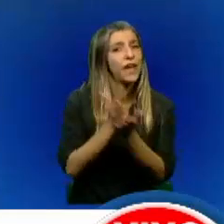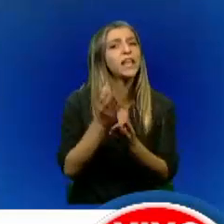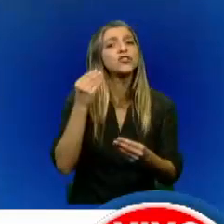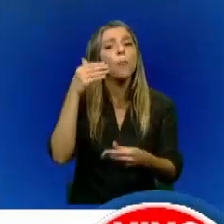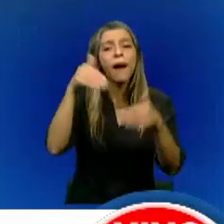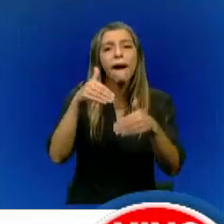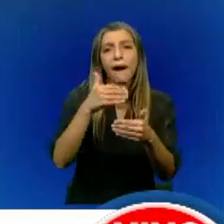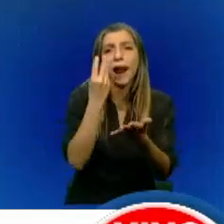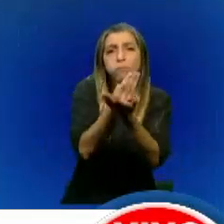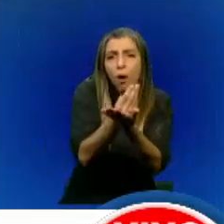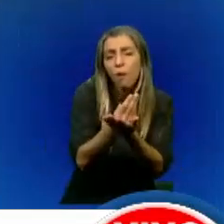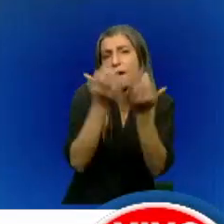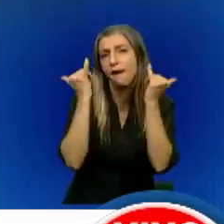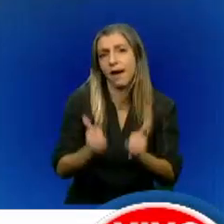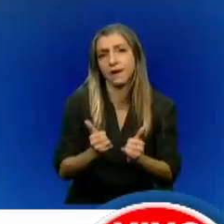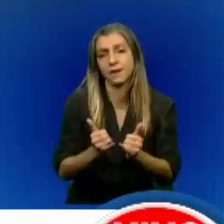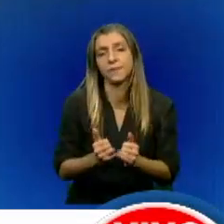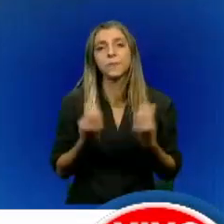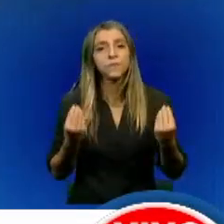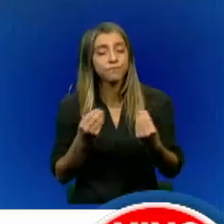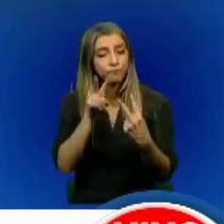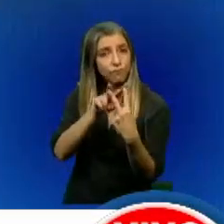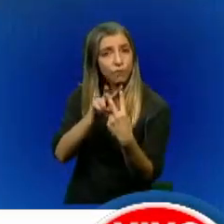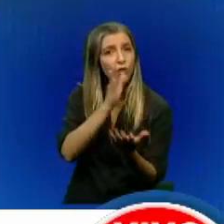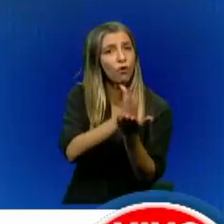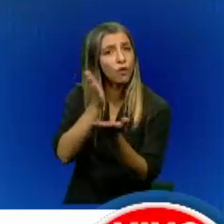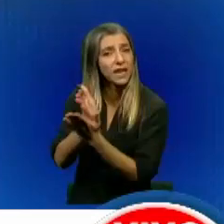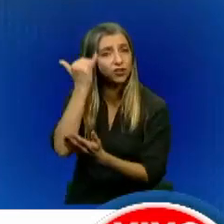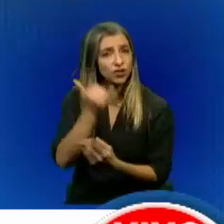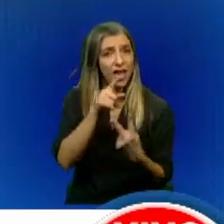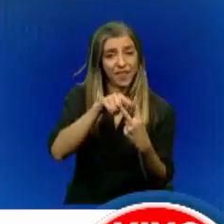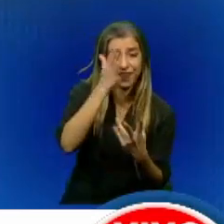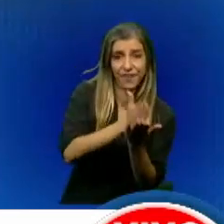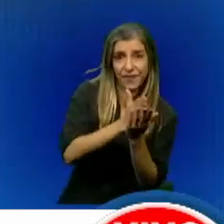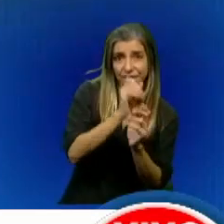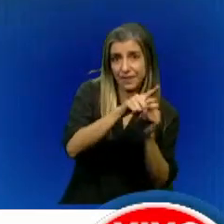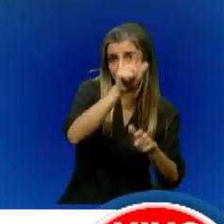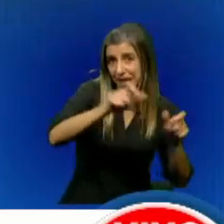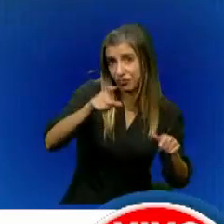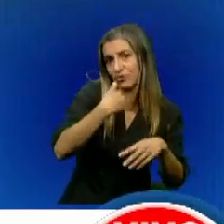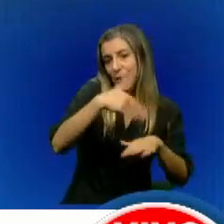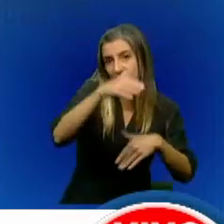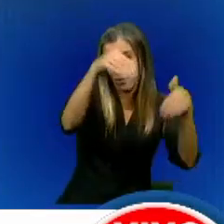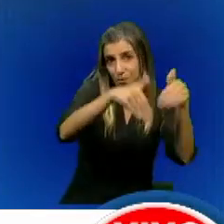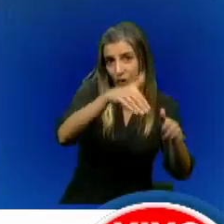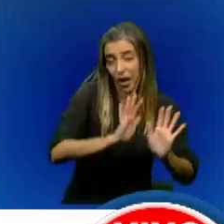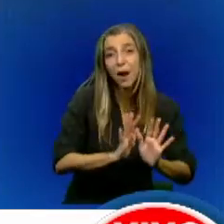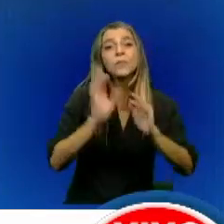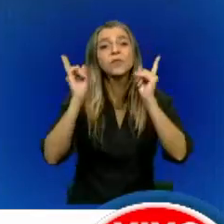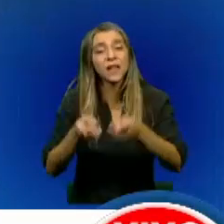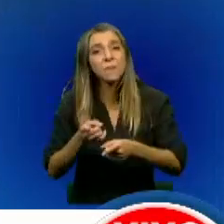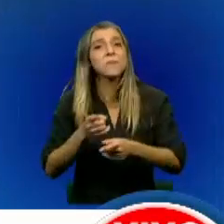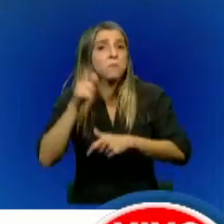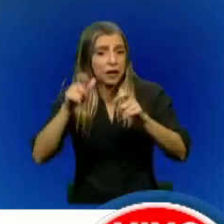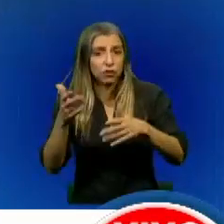bancas. Porque acá hay dos derechos en juego, no solamente el derecho de los ciudadanos a votar y ser elegidos, sino el derecho que